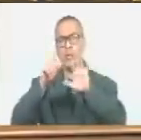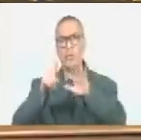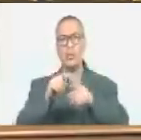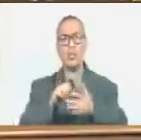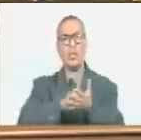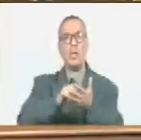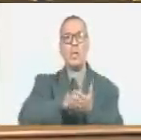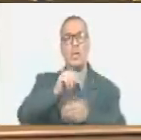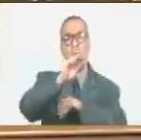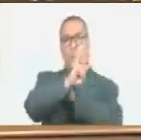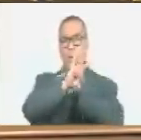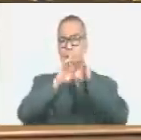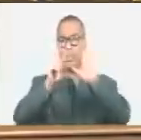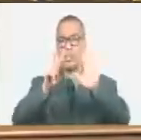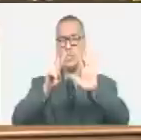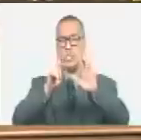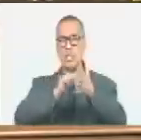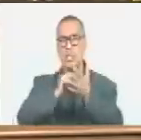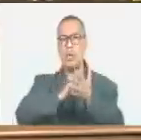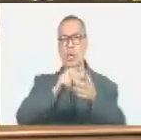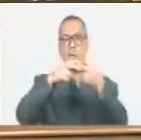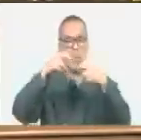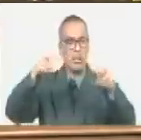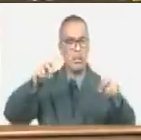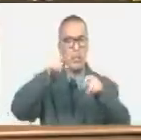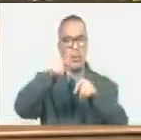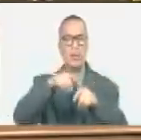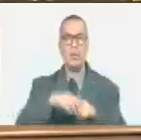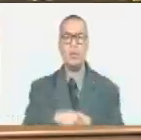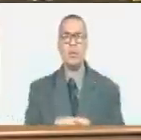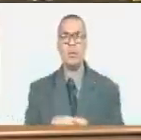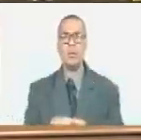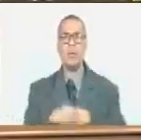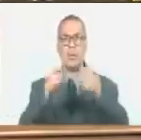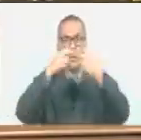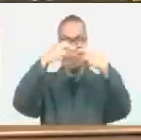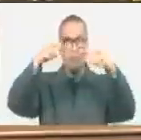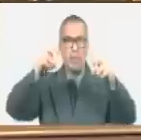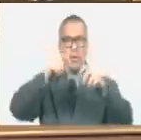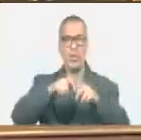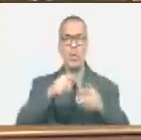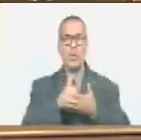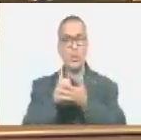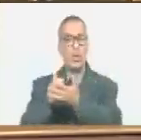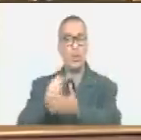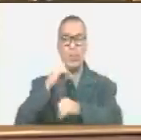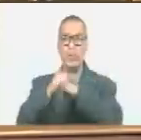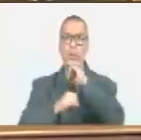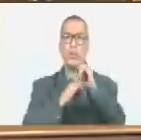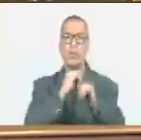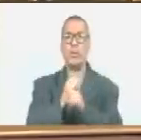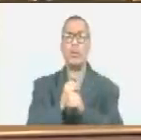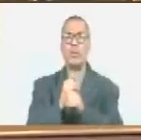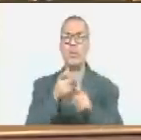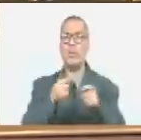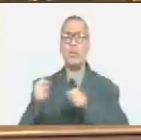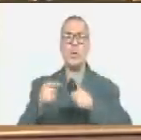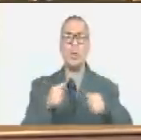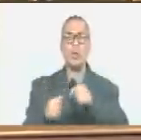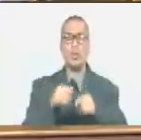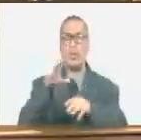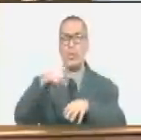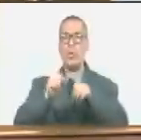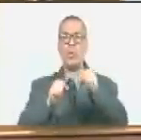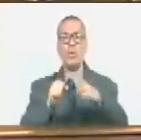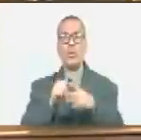del artículo 47, quedando redactado de la siguiente manera. Epígrafe, cooperación internacional para la administración y